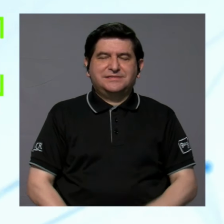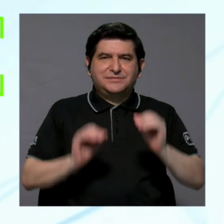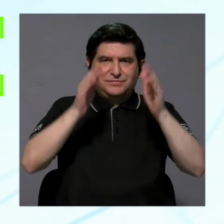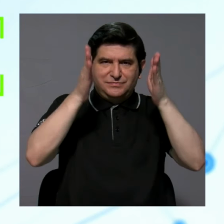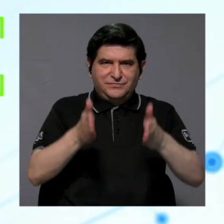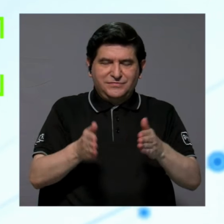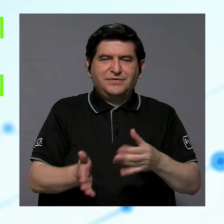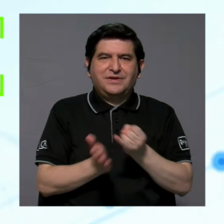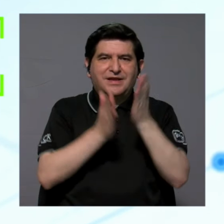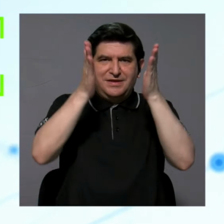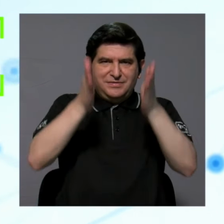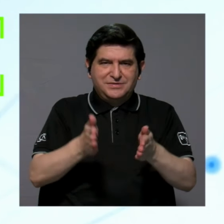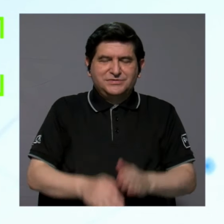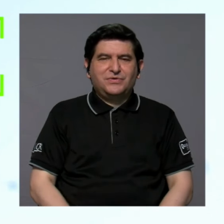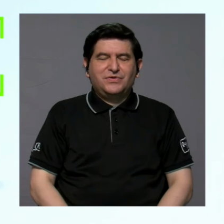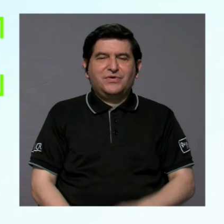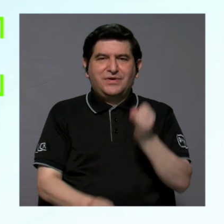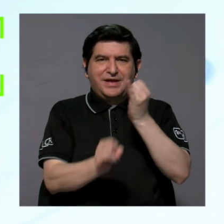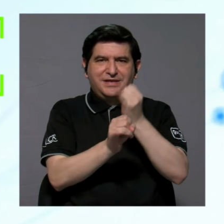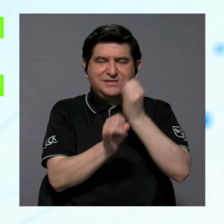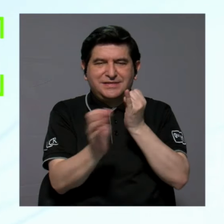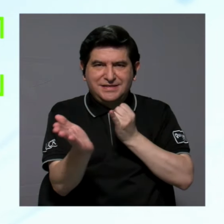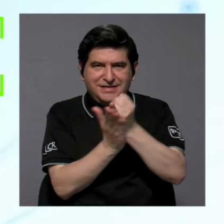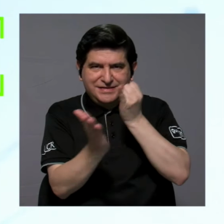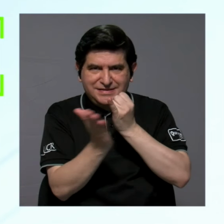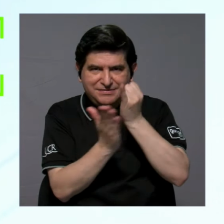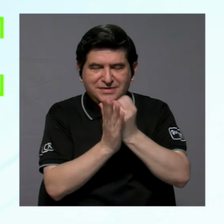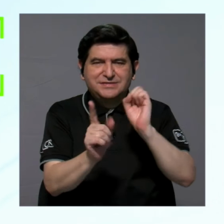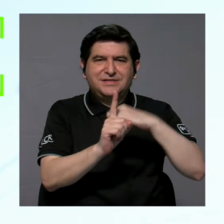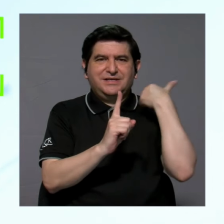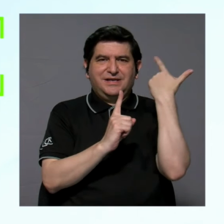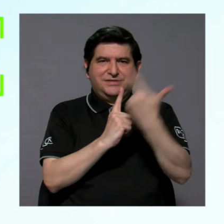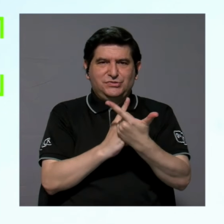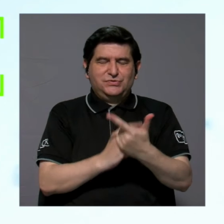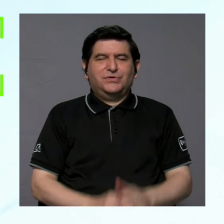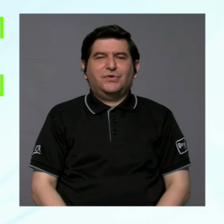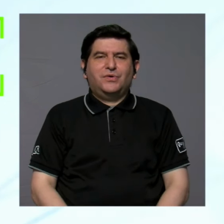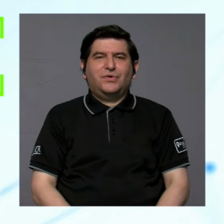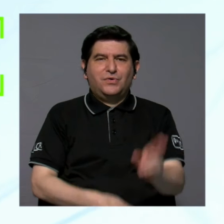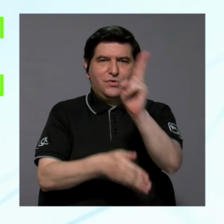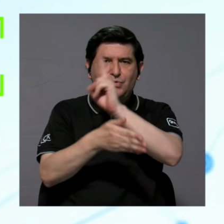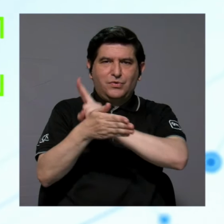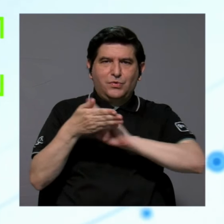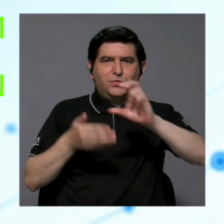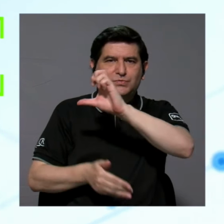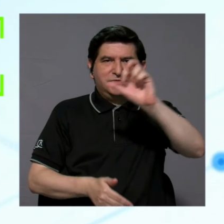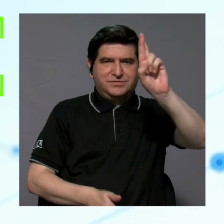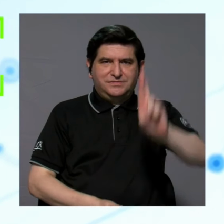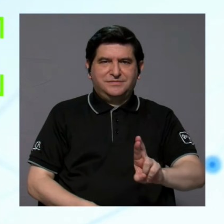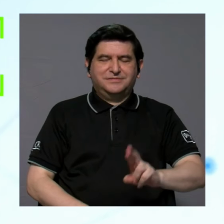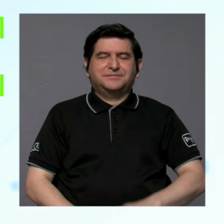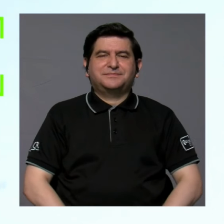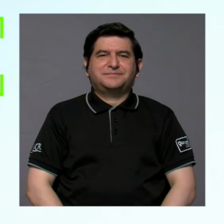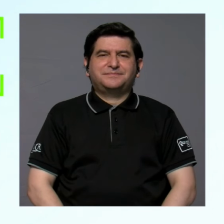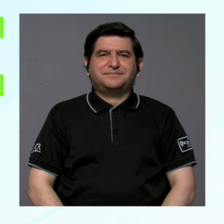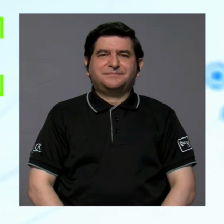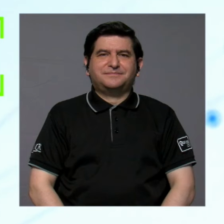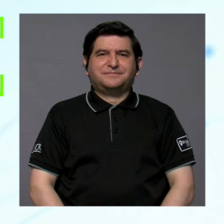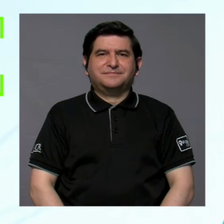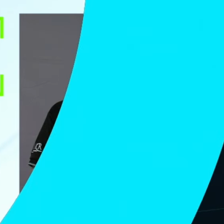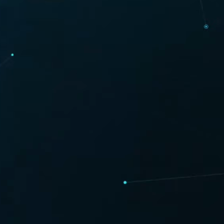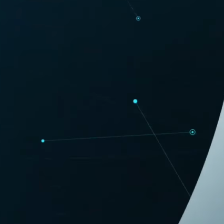e investigadora del Instituto de Investigaciones Sociales de la Universidad de Costa Rica.